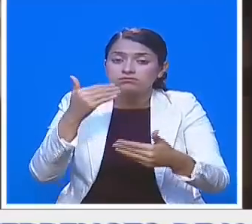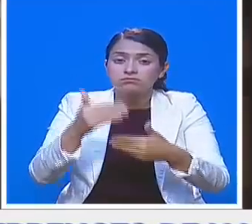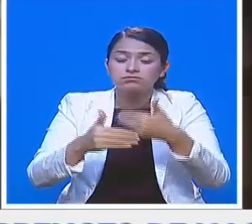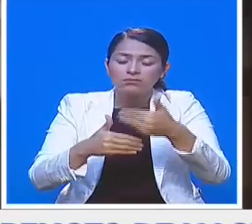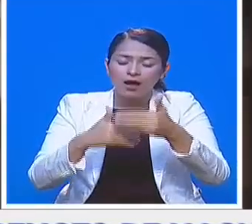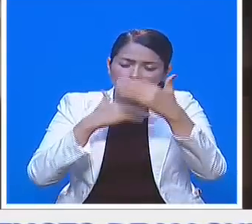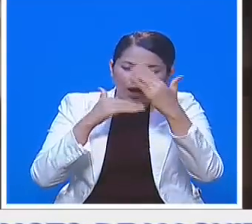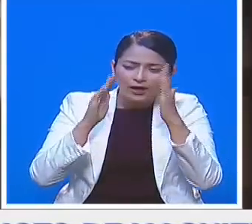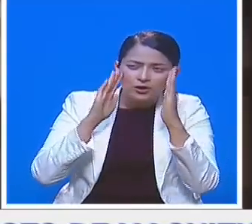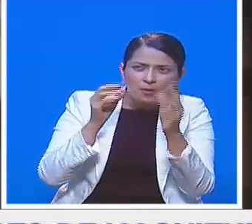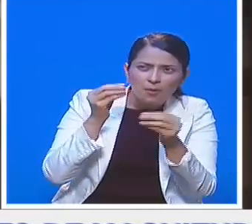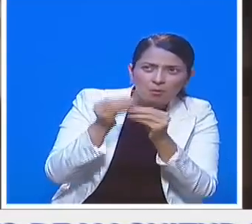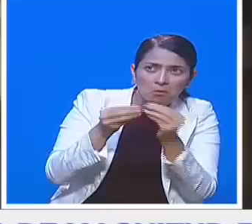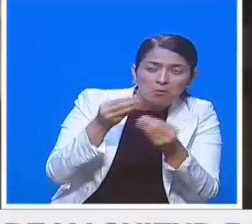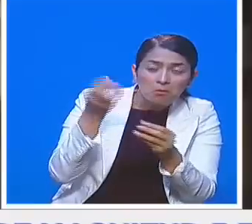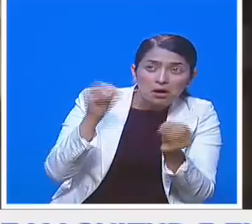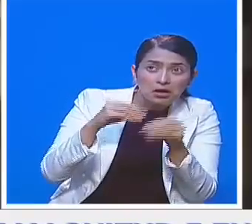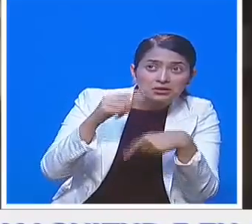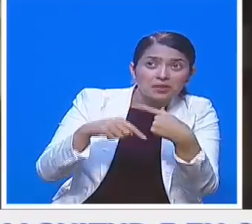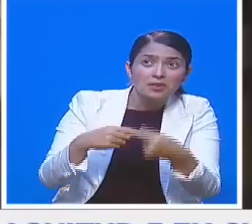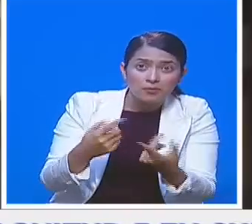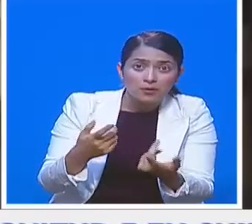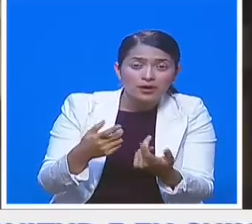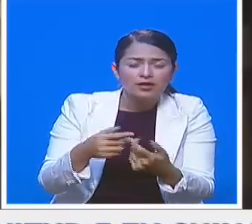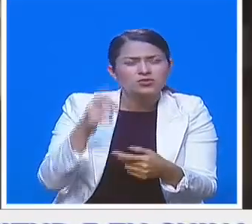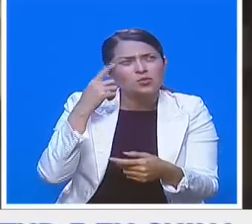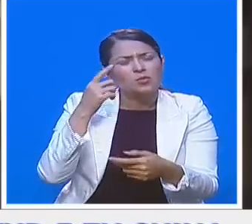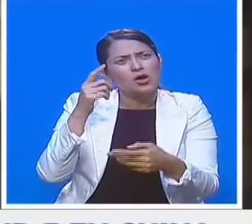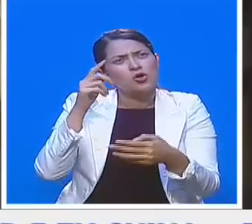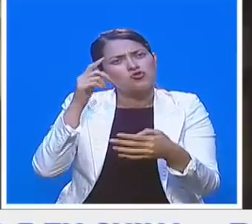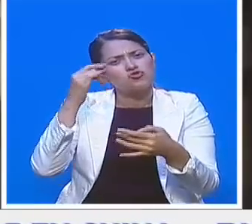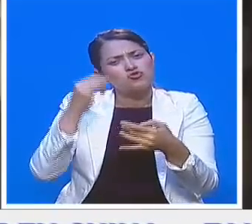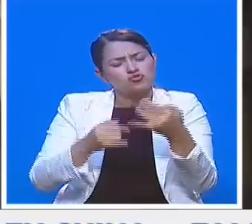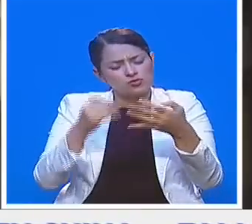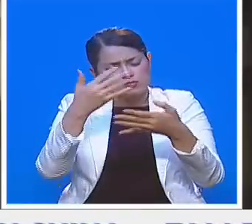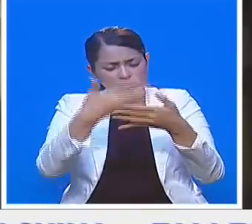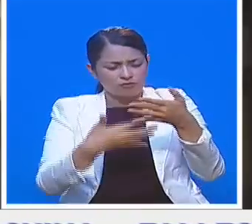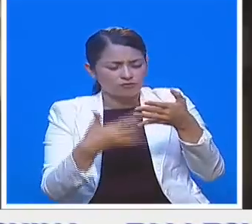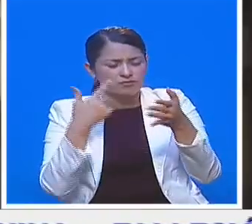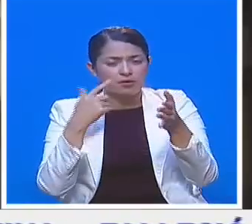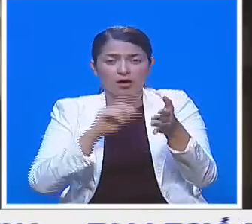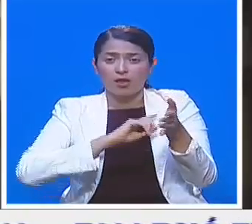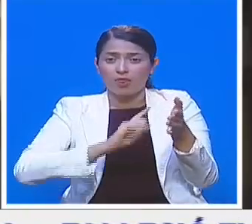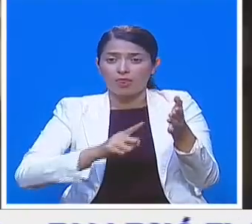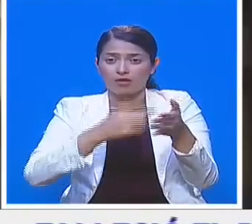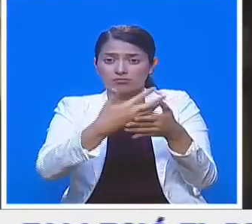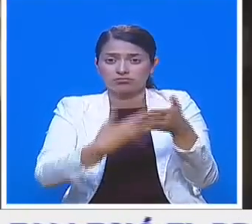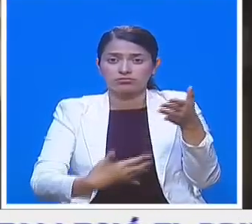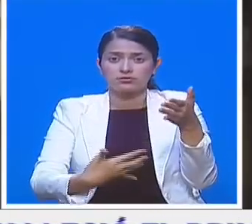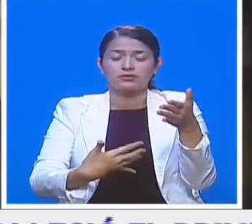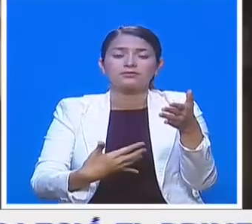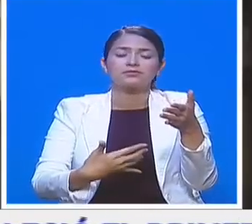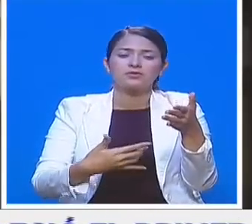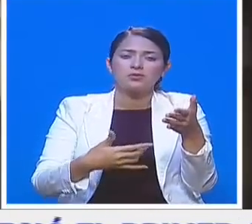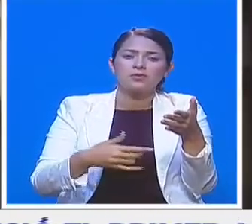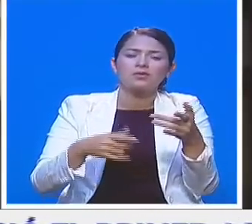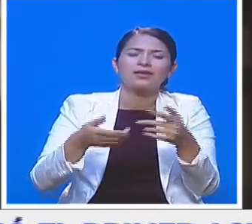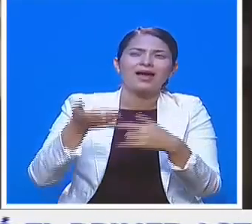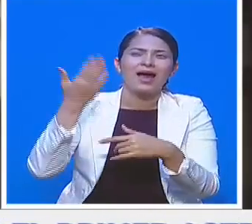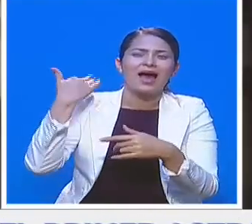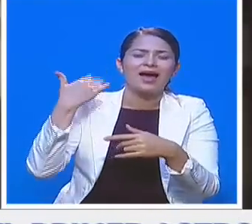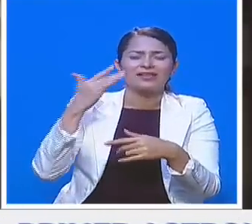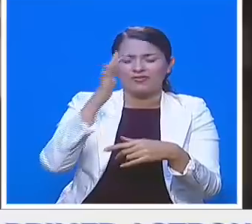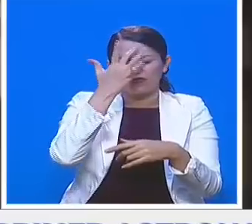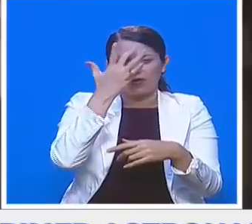a ver qué sucederá. Lo último que creo que es considerable, este decreto se estuvo rumoreando desde